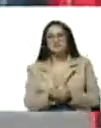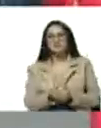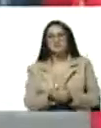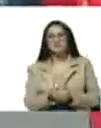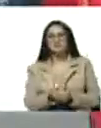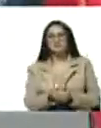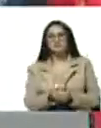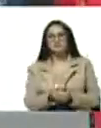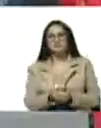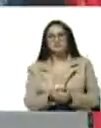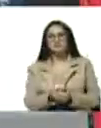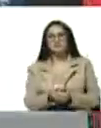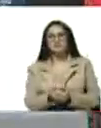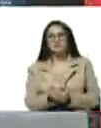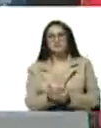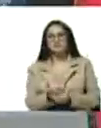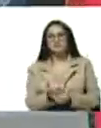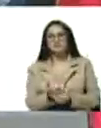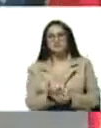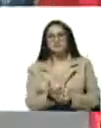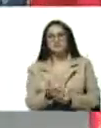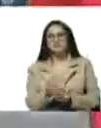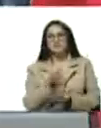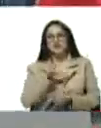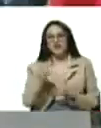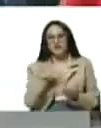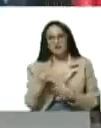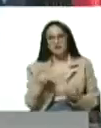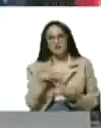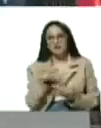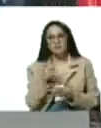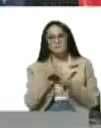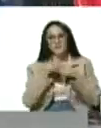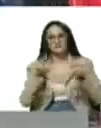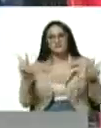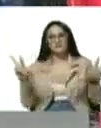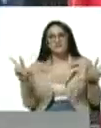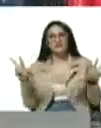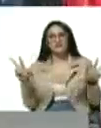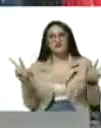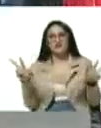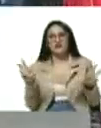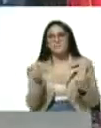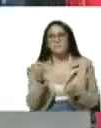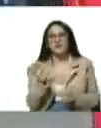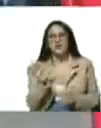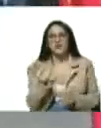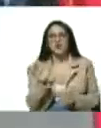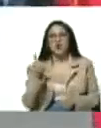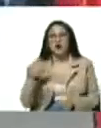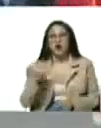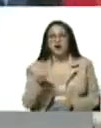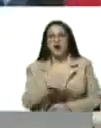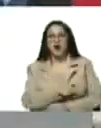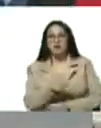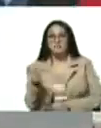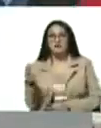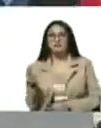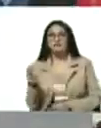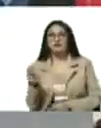esto es una revolución pacífica, pero no es desarmada.